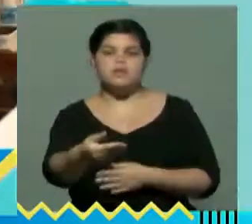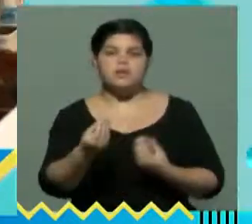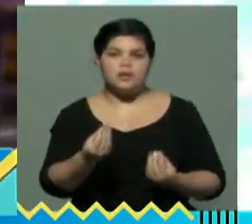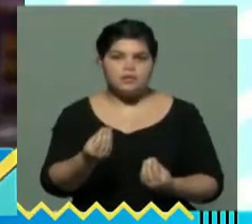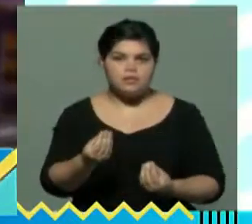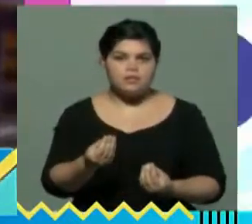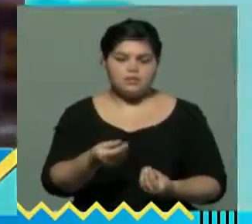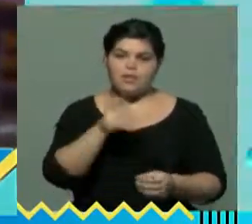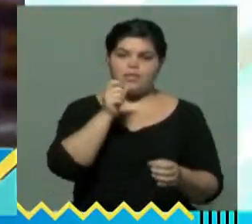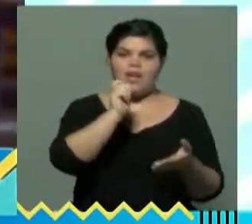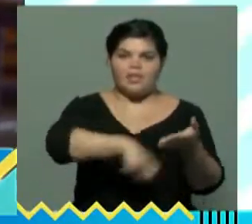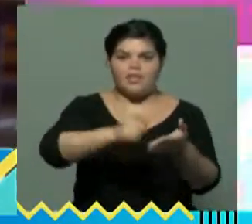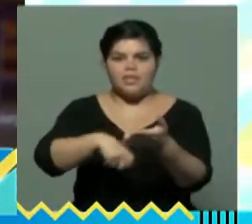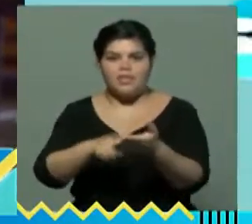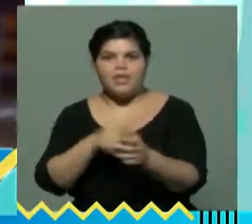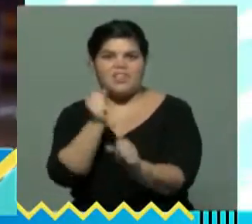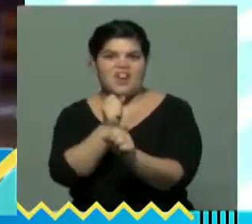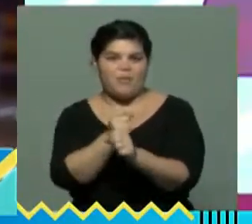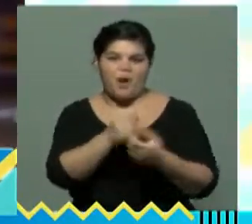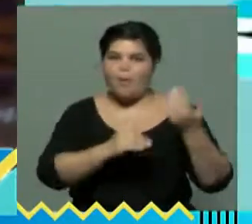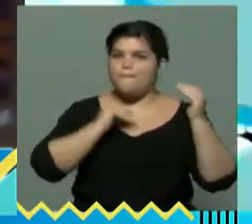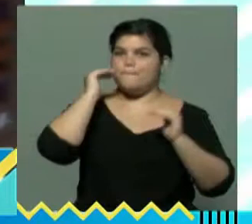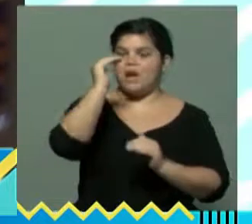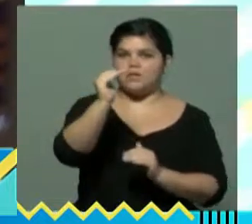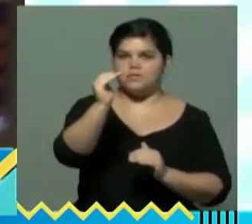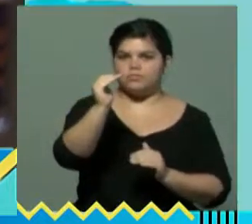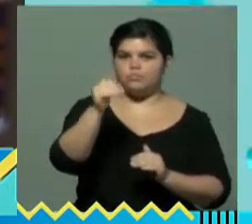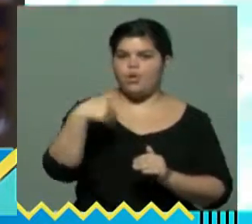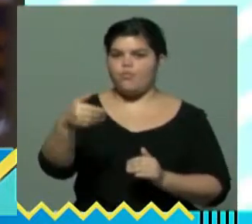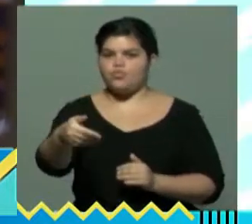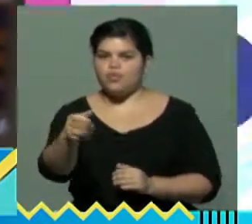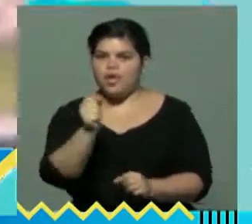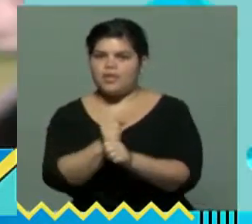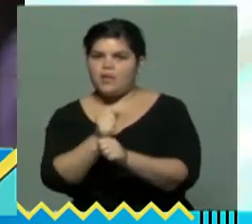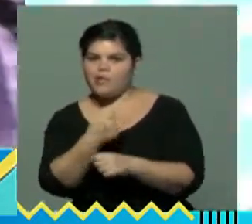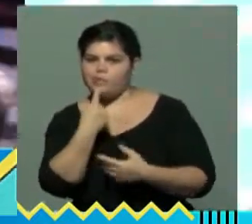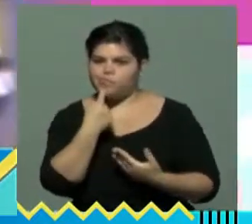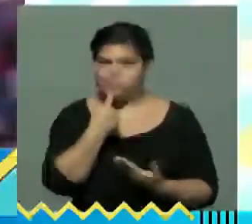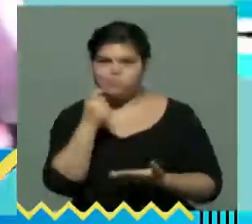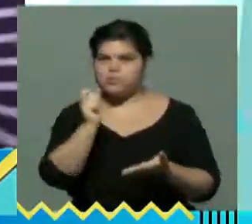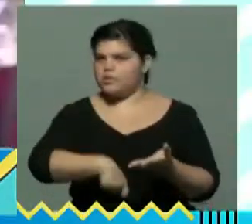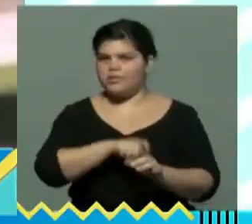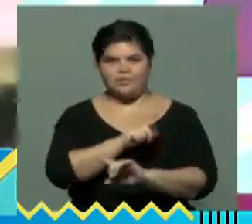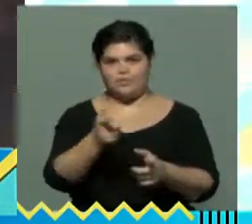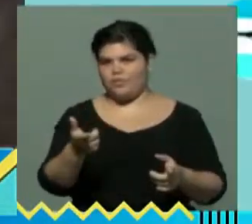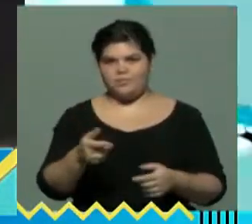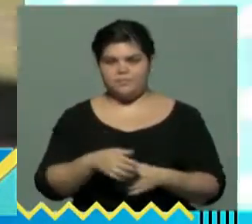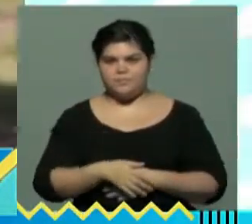a contratar más trabajadores. Si sus expectativas no son esas, de ninguna manera entonces lo va a hacer.